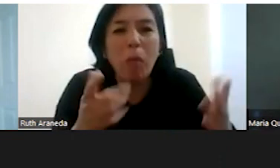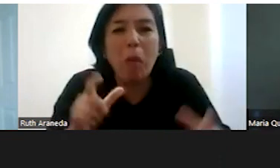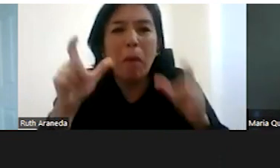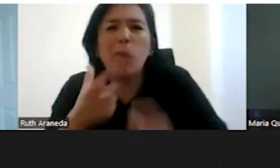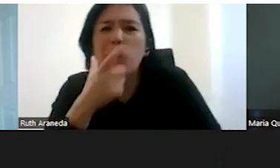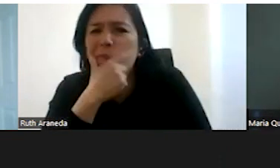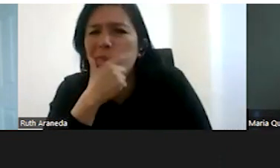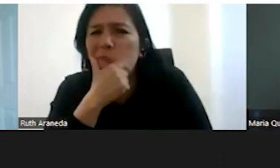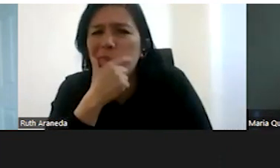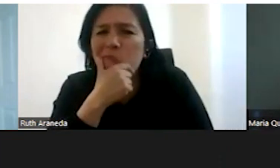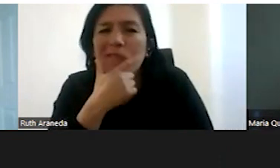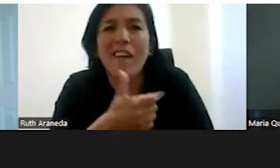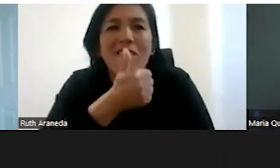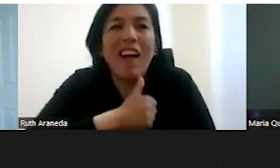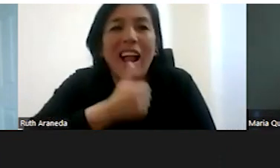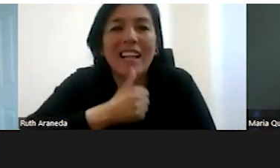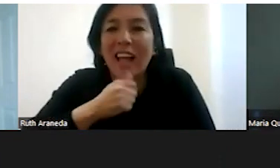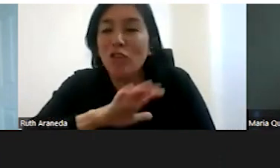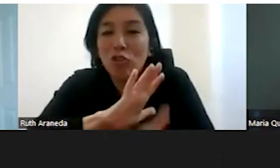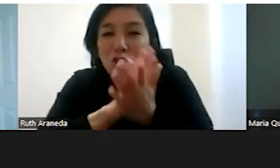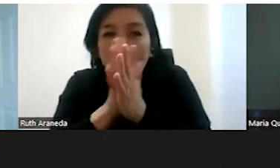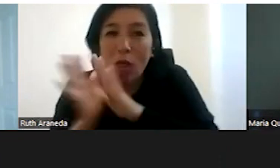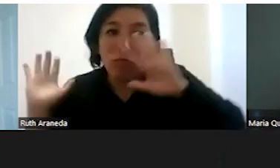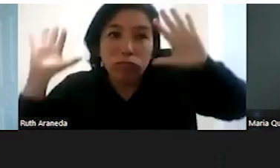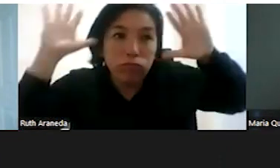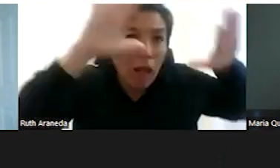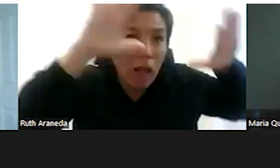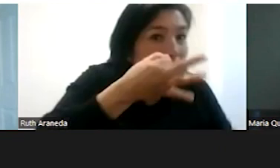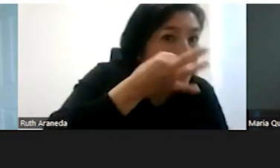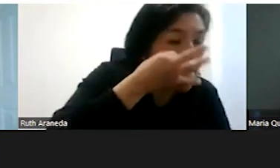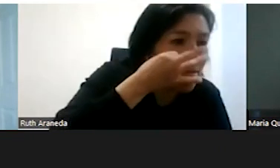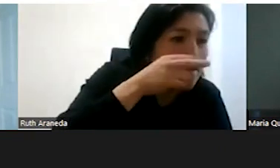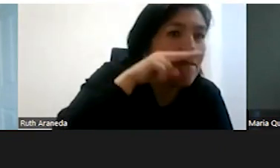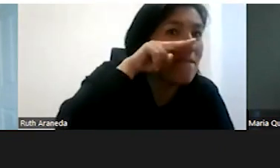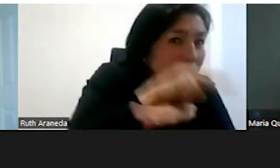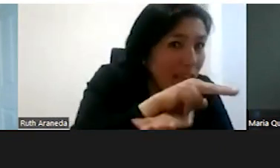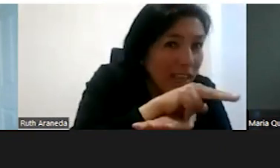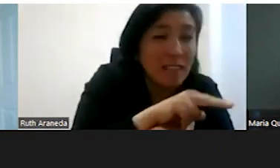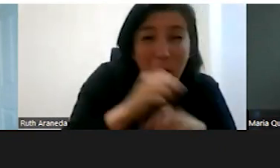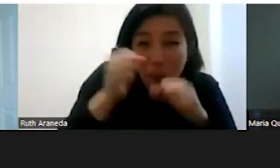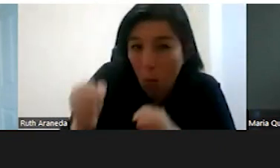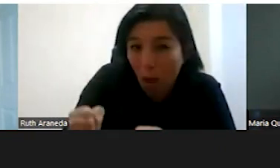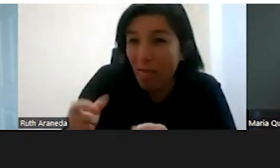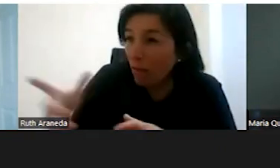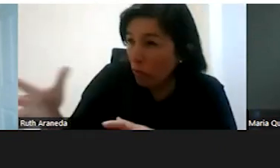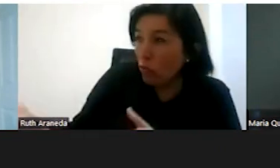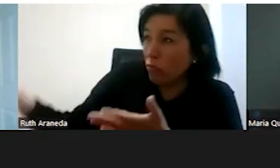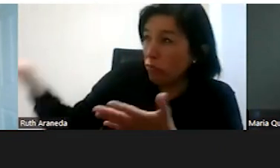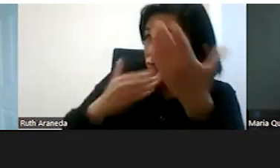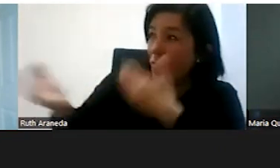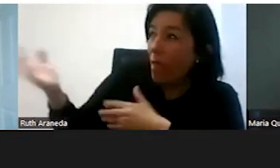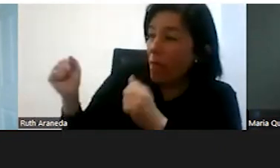hay. O sea, sería muy interesante que pudieran ustedes convocar algún día a una visita guiada a los sitios de